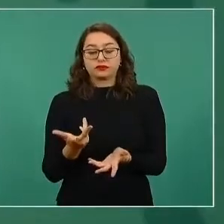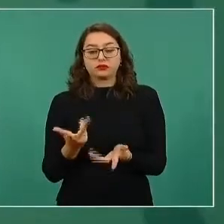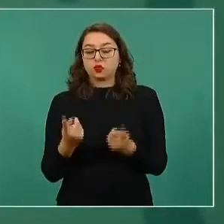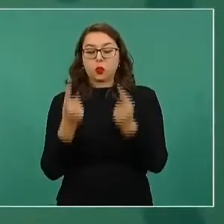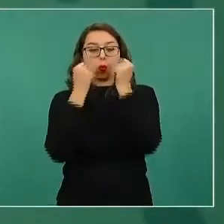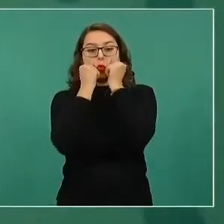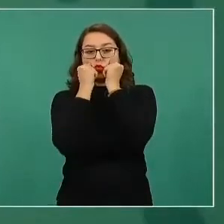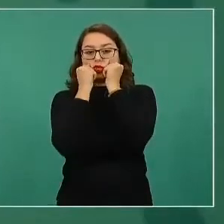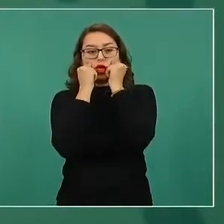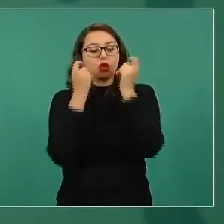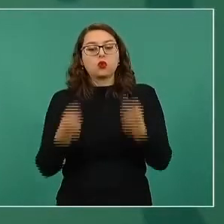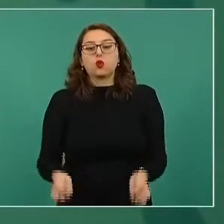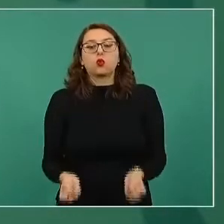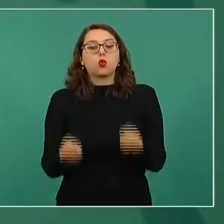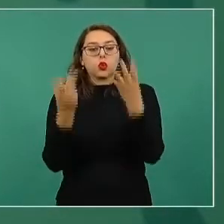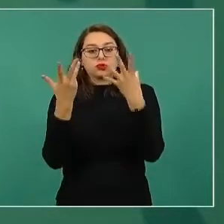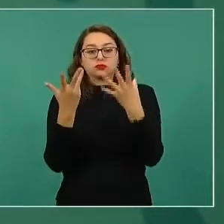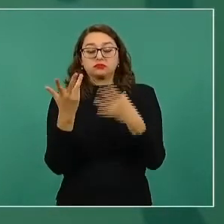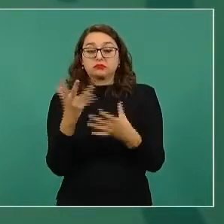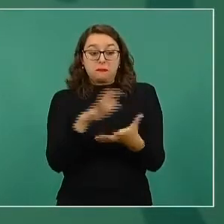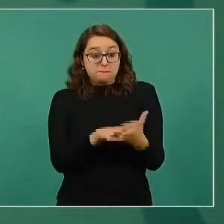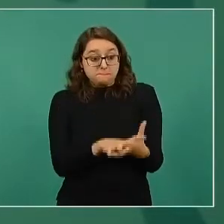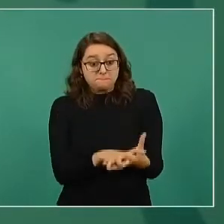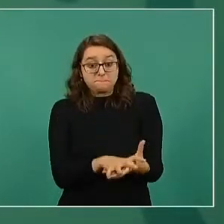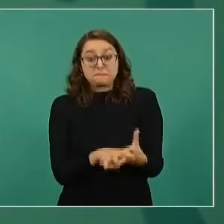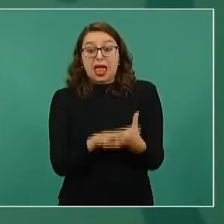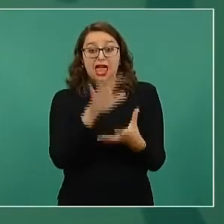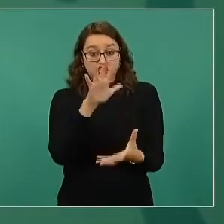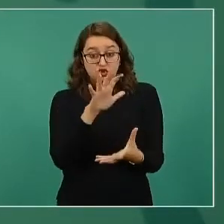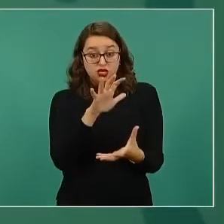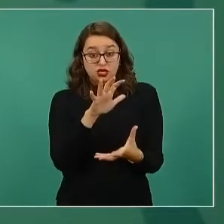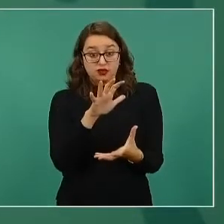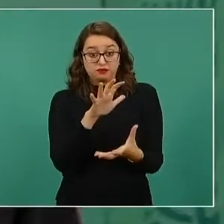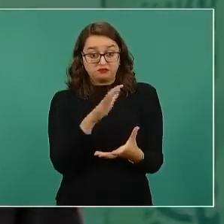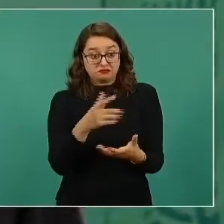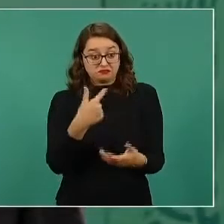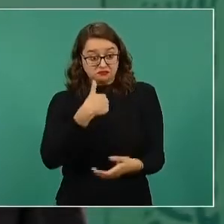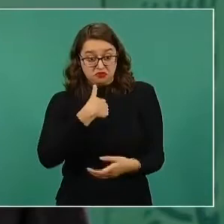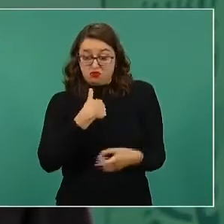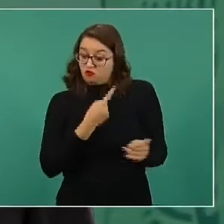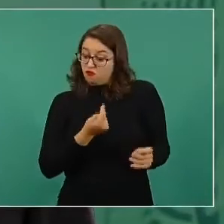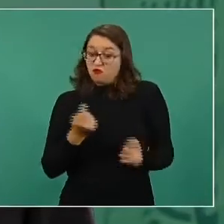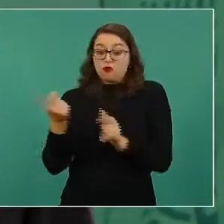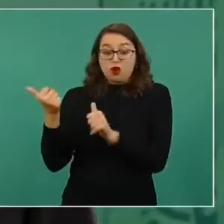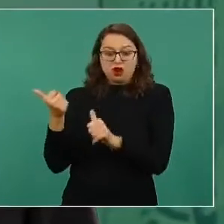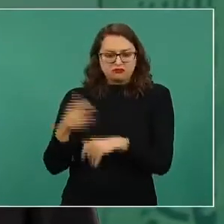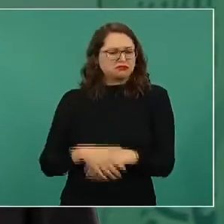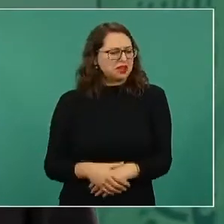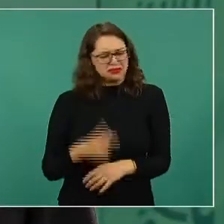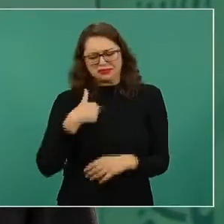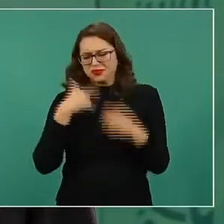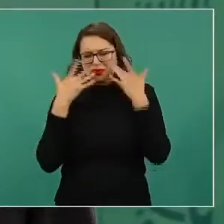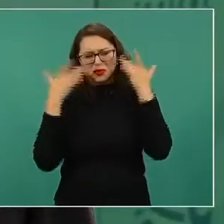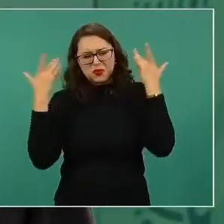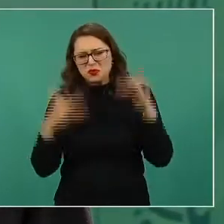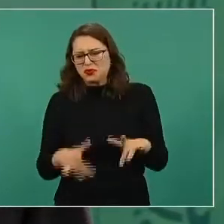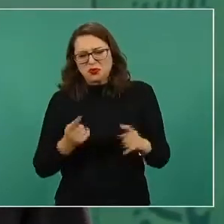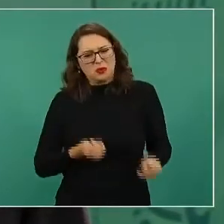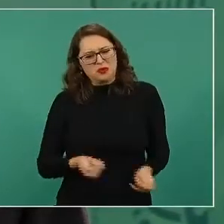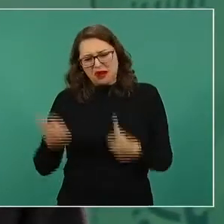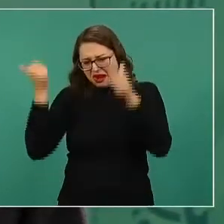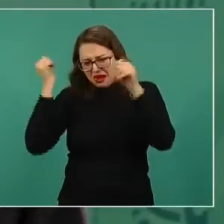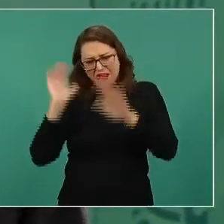porcentualmente son más los que quieren que yo me vaya, me voy,